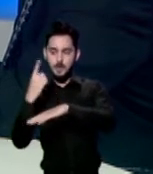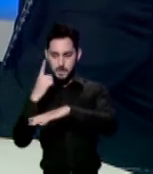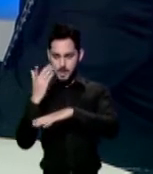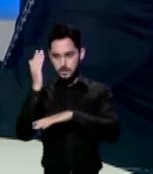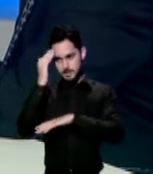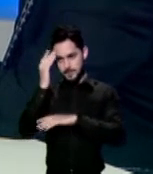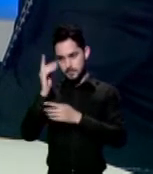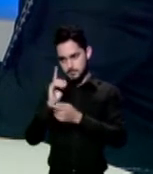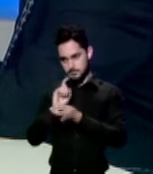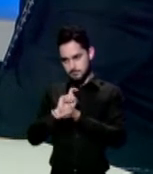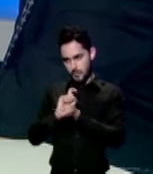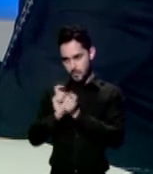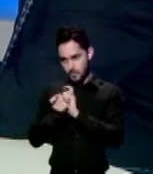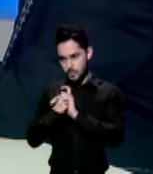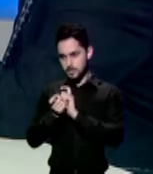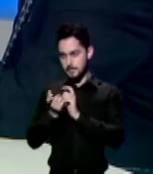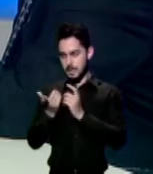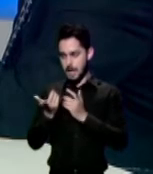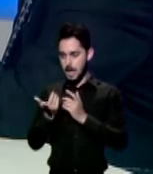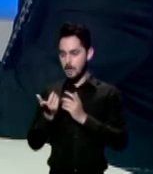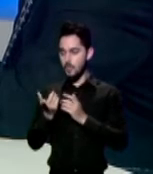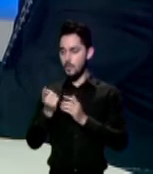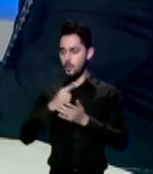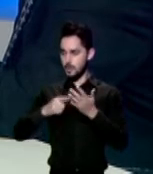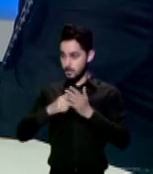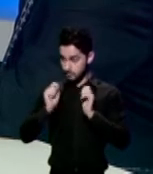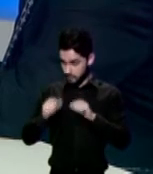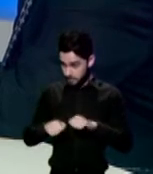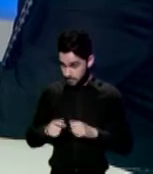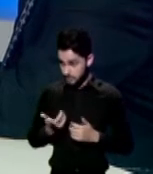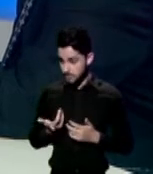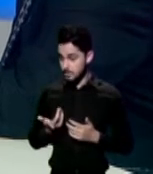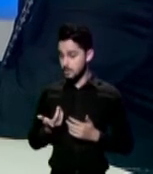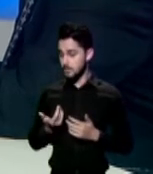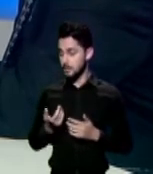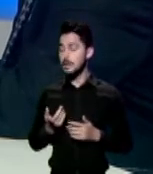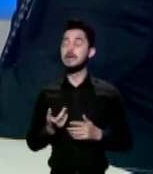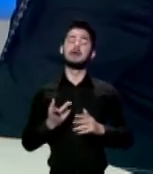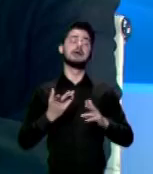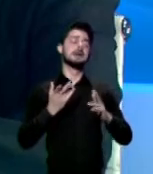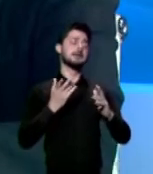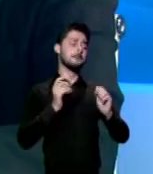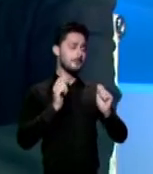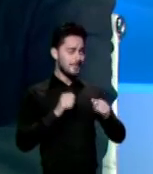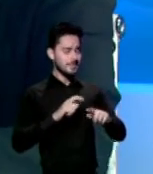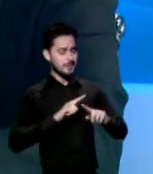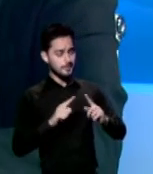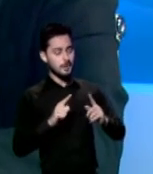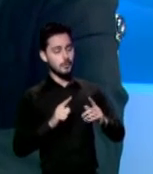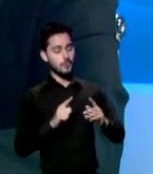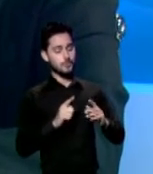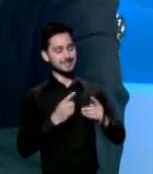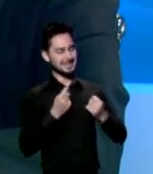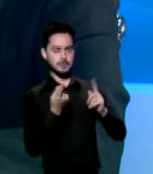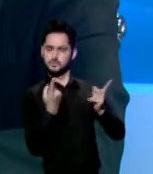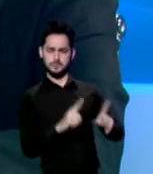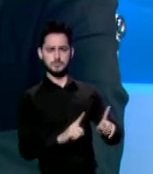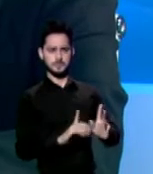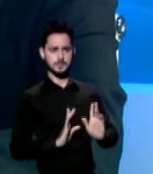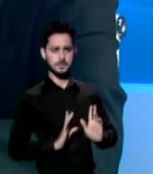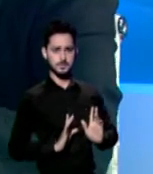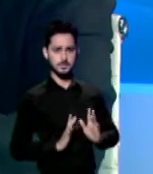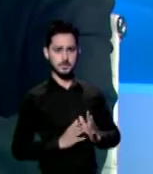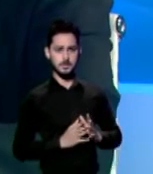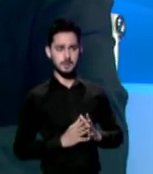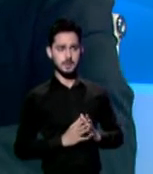días para poder manejarlos, pero si se puede evitar sería lo ideal. Sería lo ideal. Hacienda, cuando reciba un error, lo